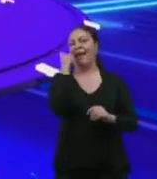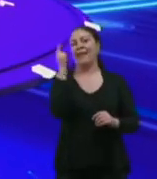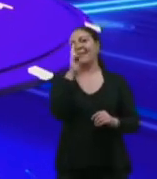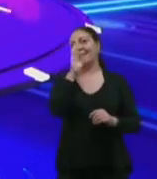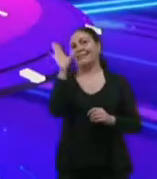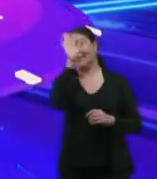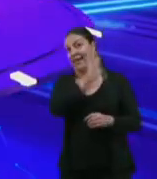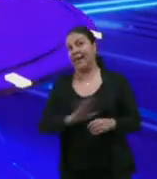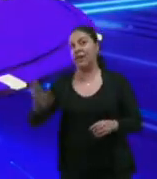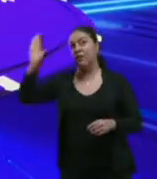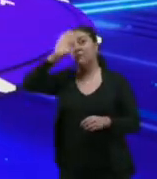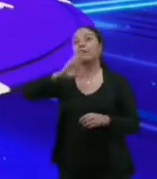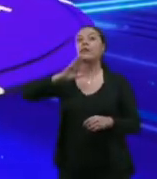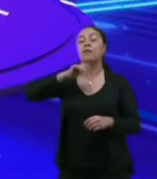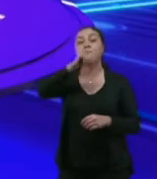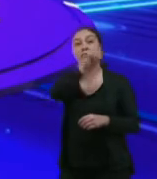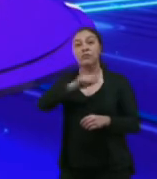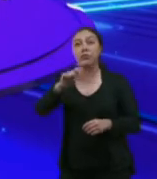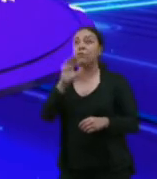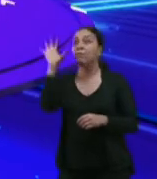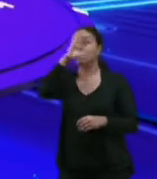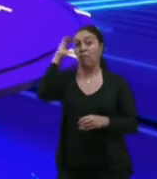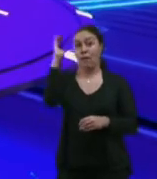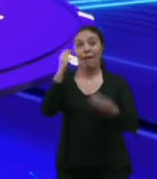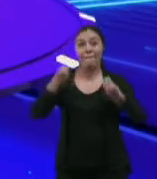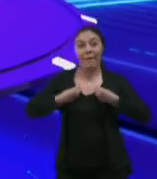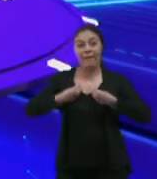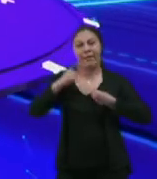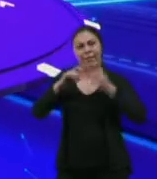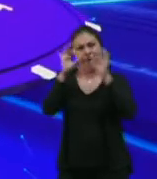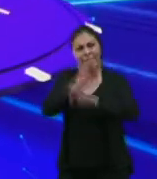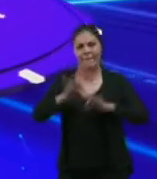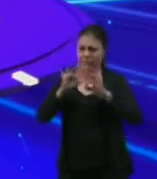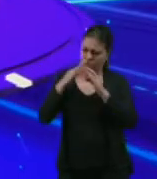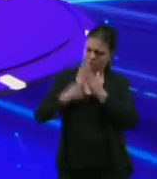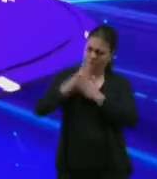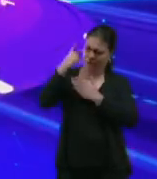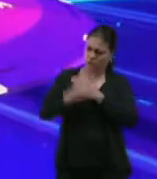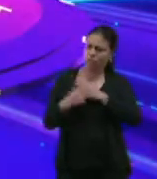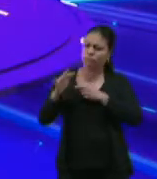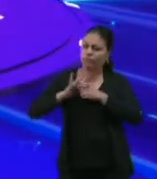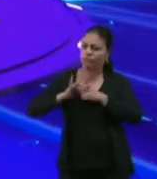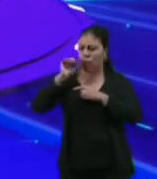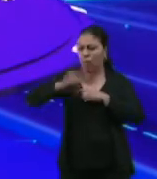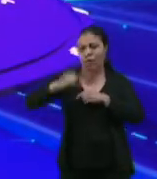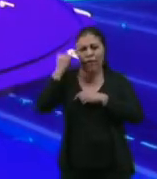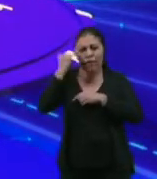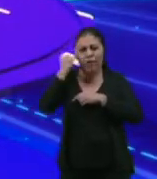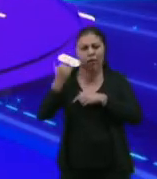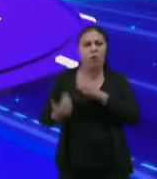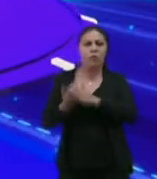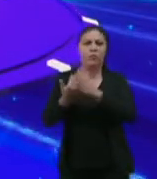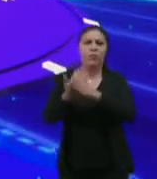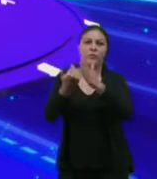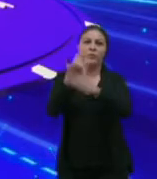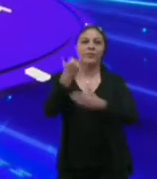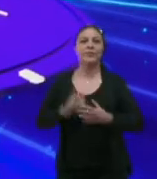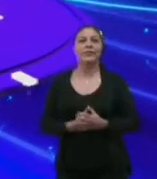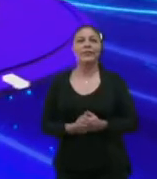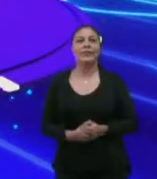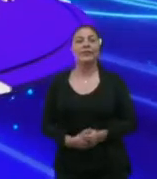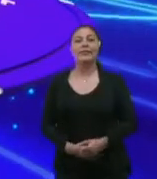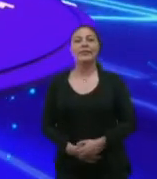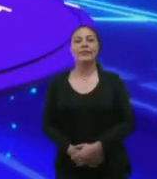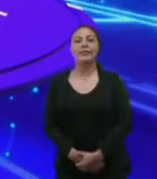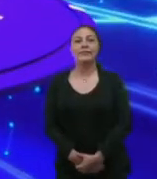gente de las regiones pueda seguir haciendo realidad sus proyectos para emprender bueno otra conclusión y